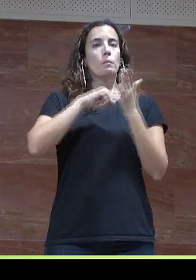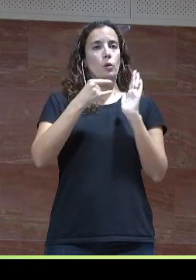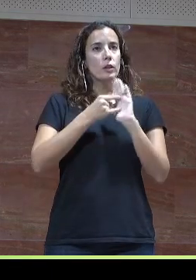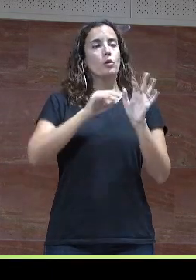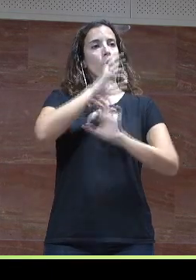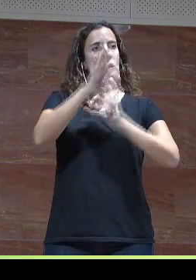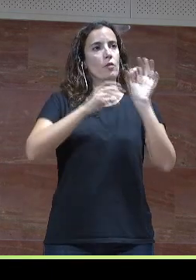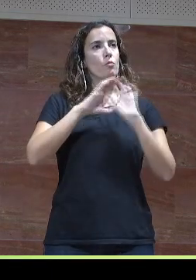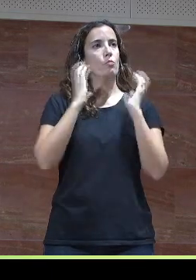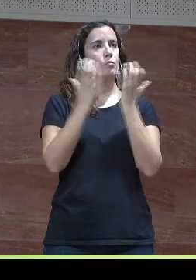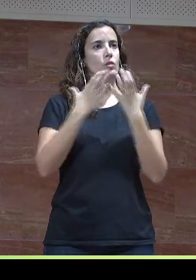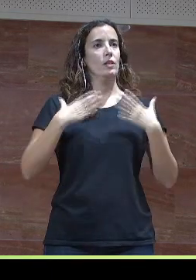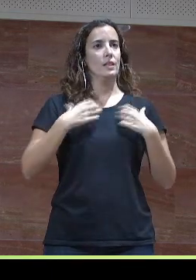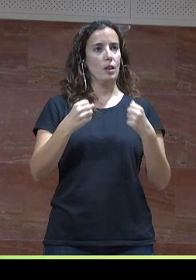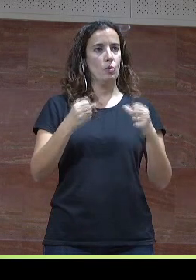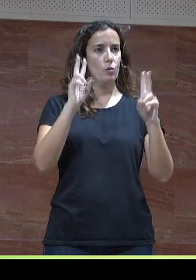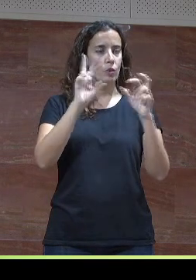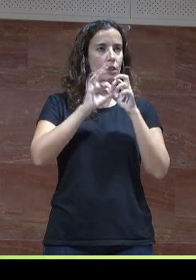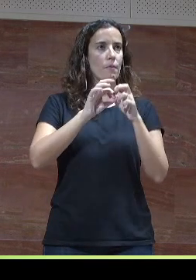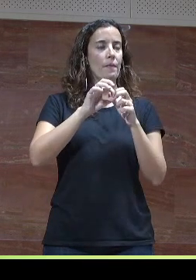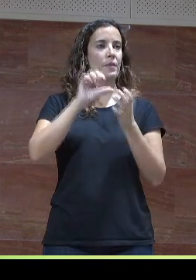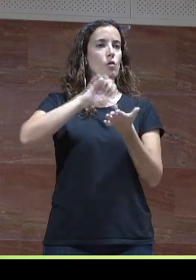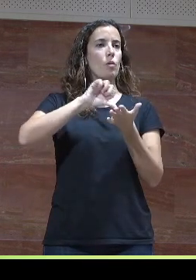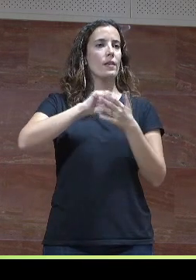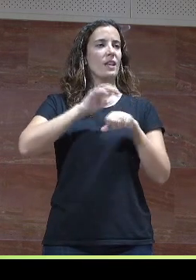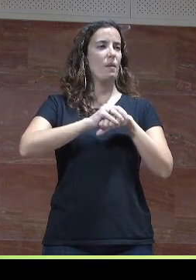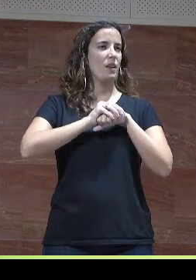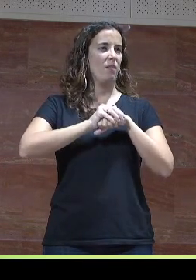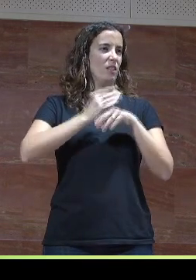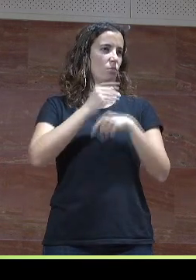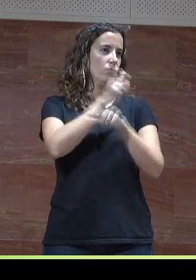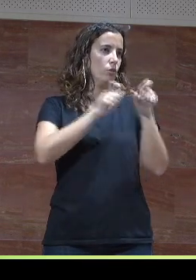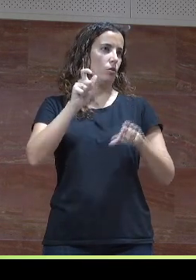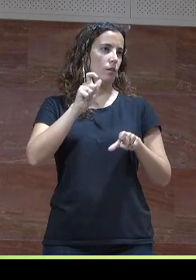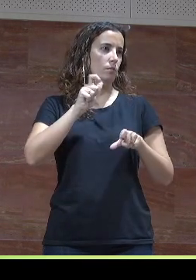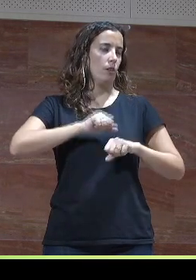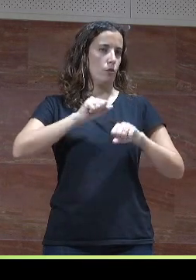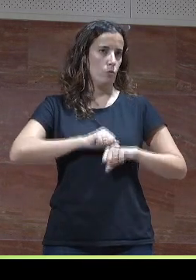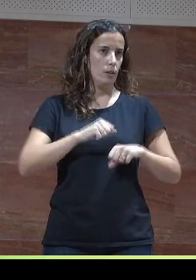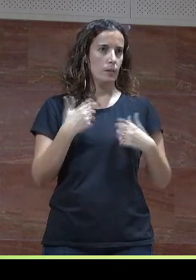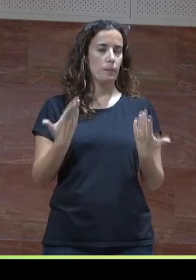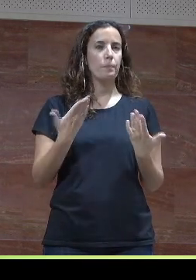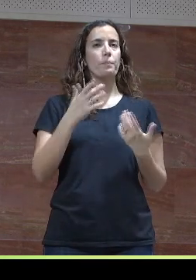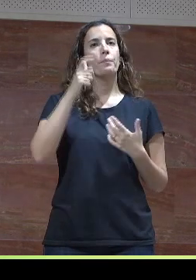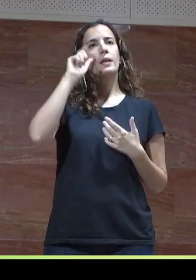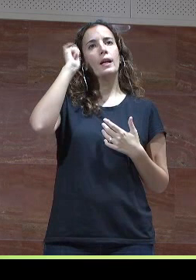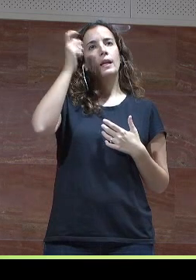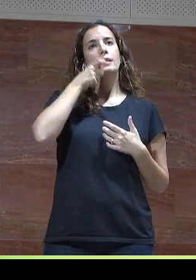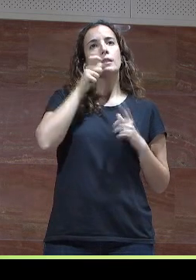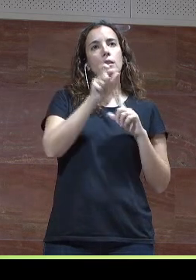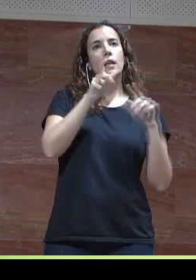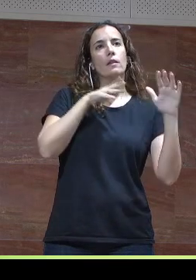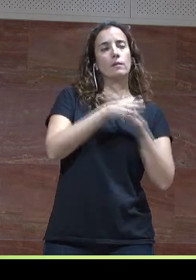Organización Mundial de la Salud sobre ciudades amigables con las personas mayores. Y entre el término de la accesibilidad y el término